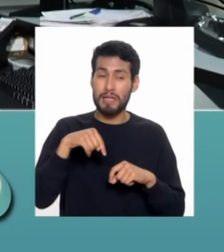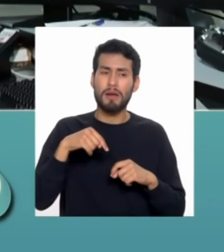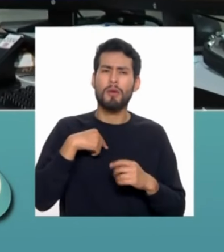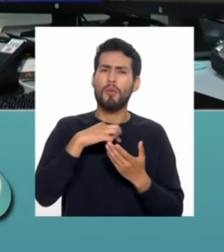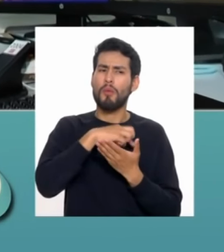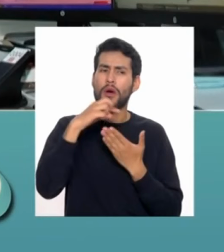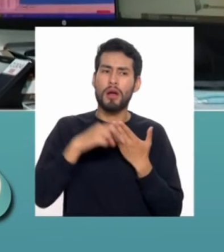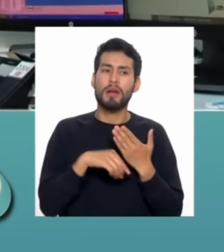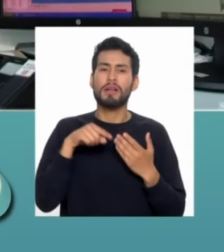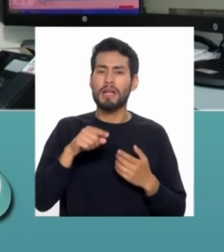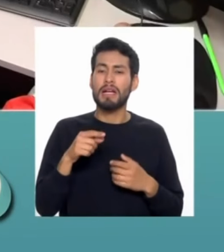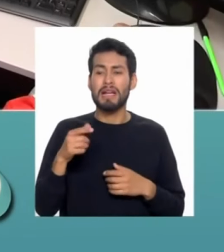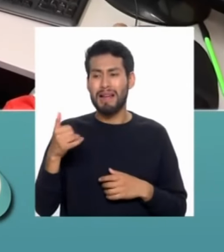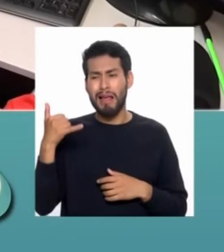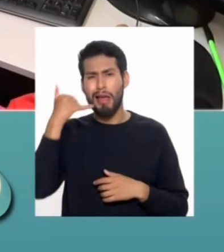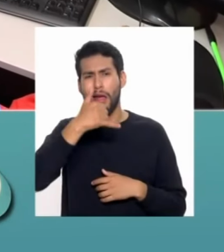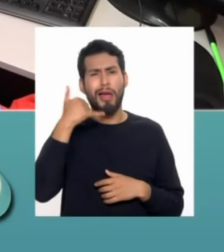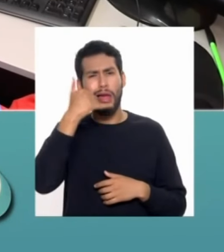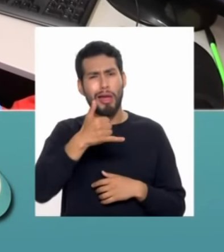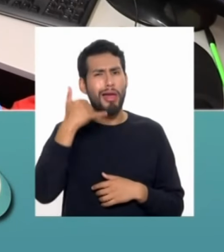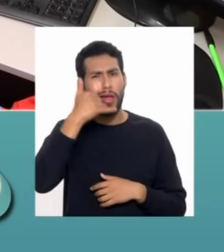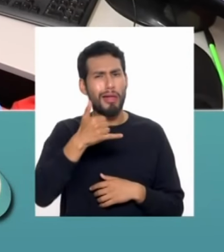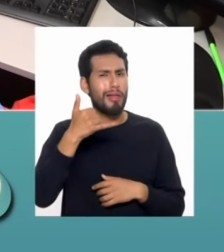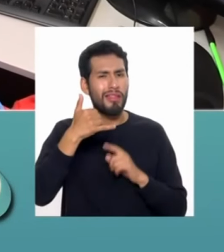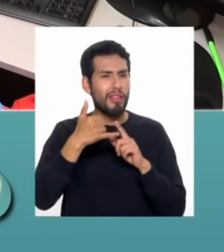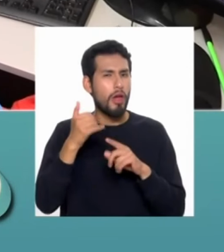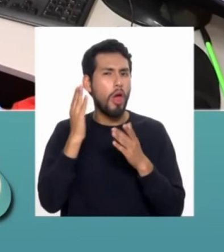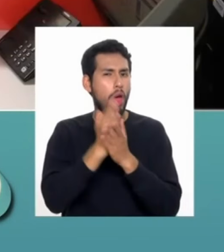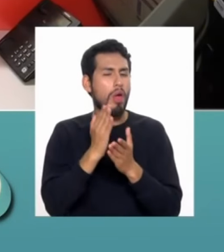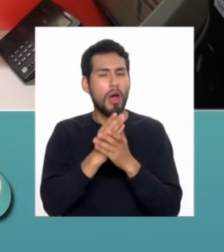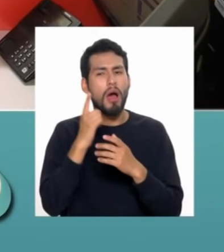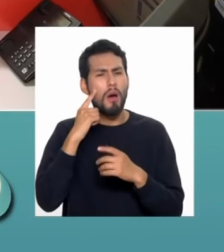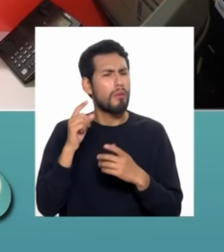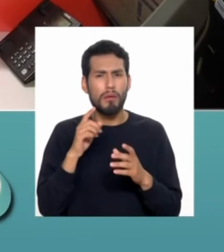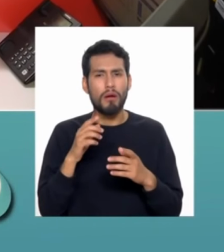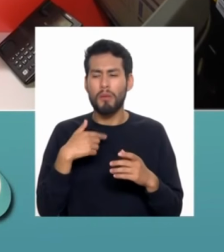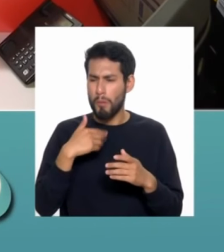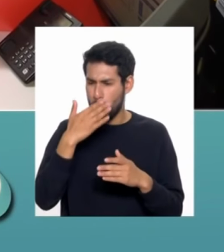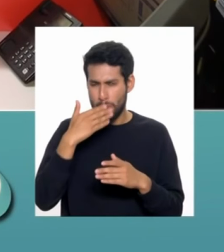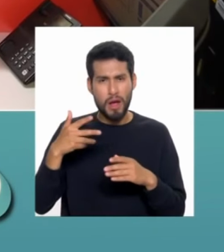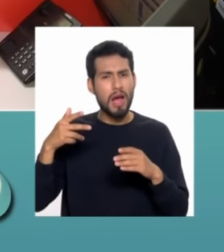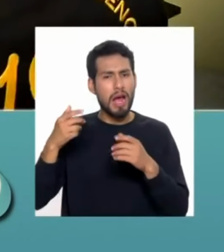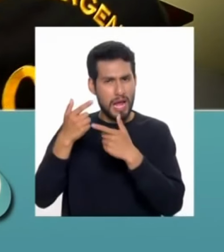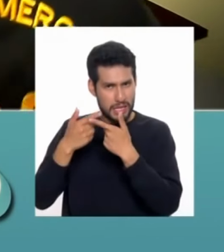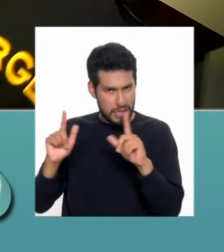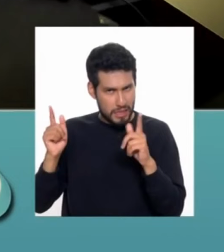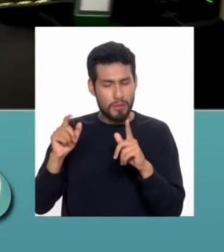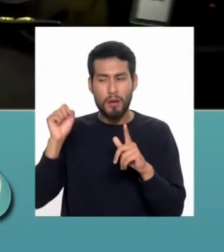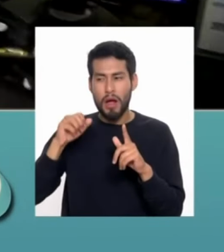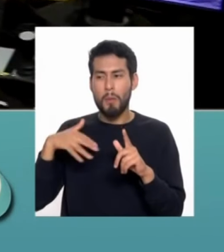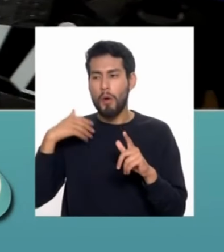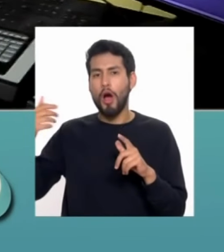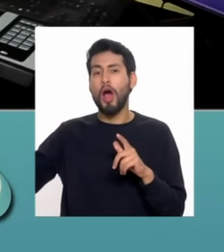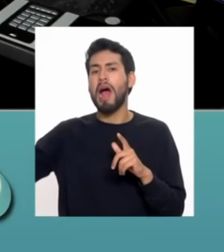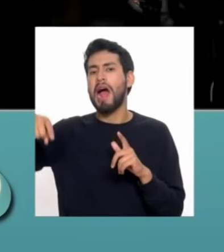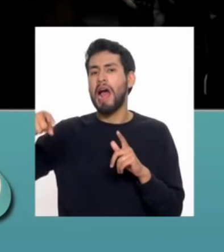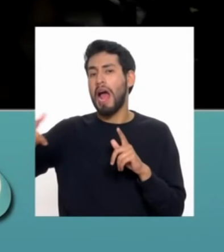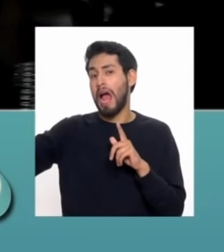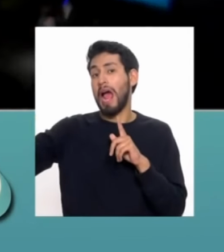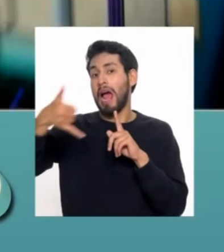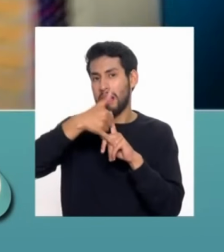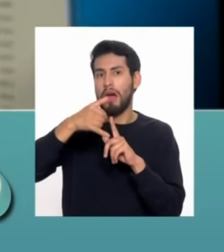campaña, Libera una línea, salva una vida, dentro del Ministerio de Transportes y Comunicaciones, porque hay ejemplos muy